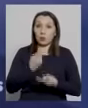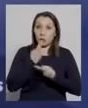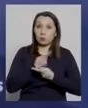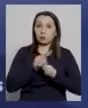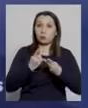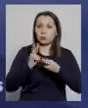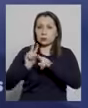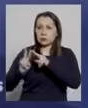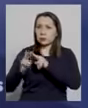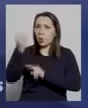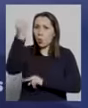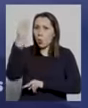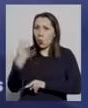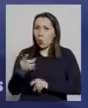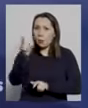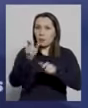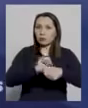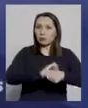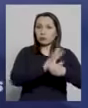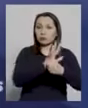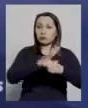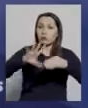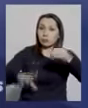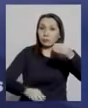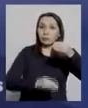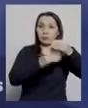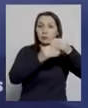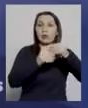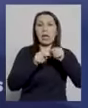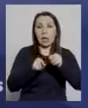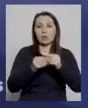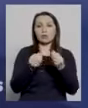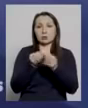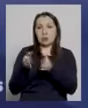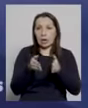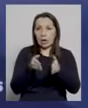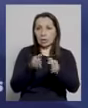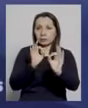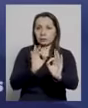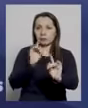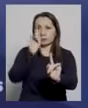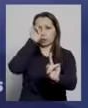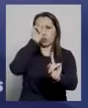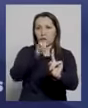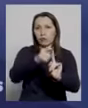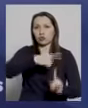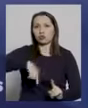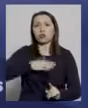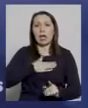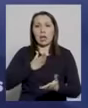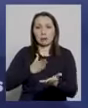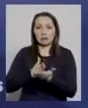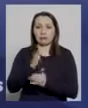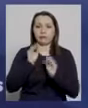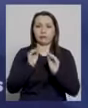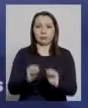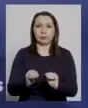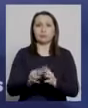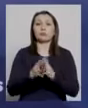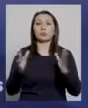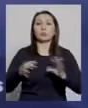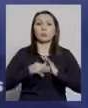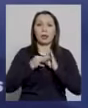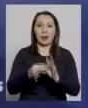anuncio de ajustes en el número de casos va en la línea que nosotros queremos implantar.